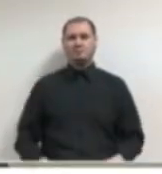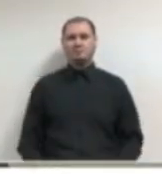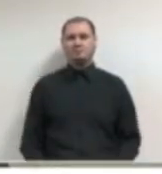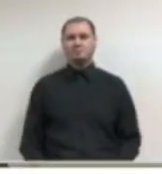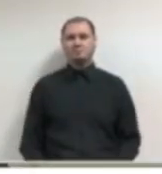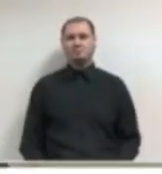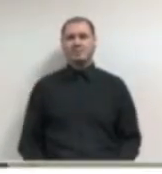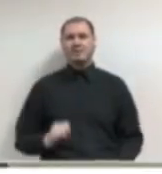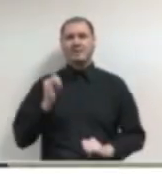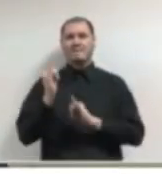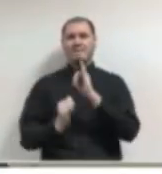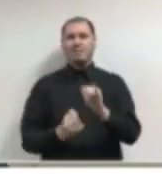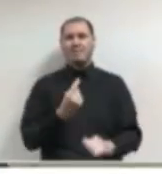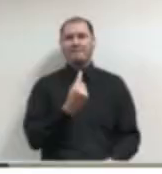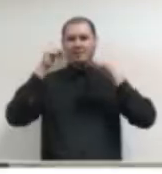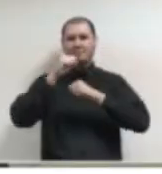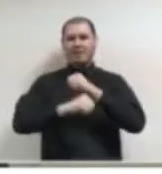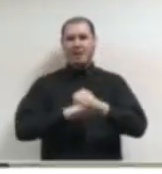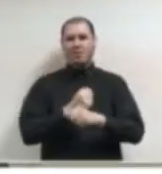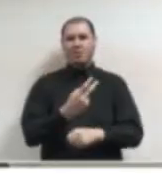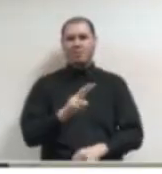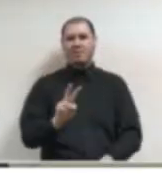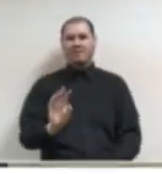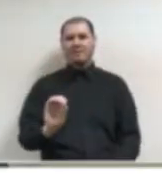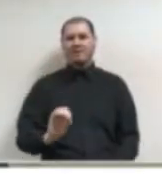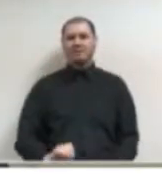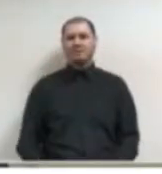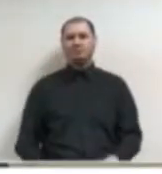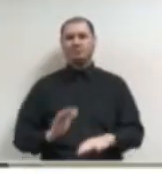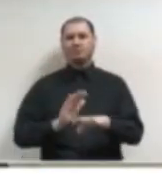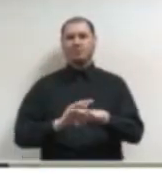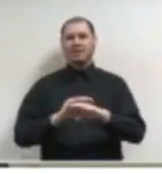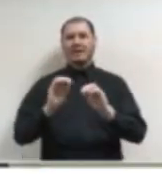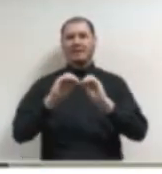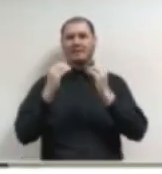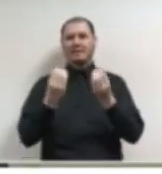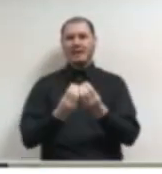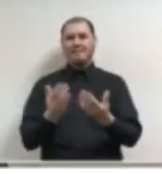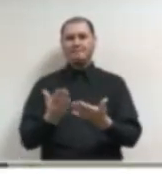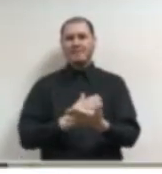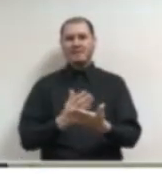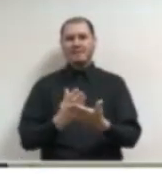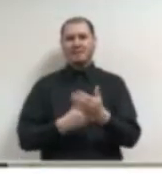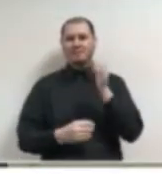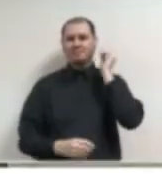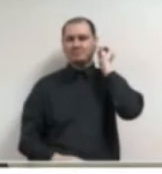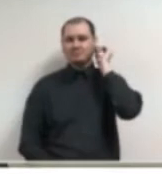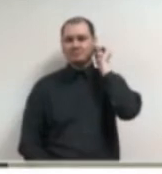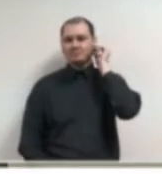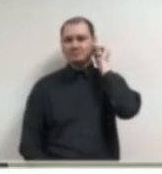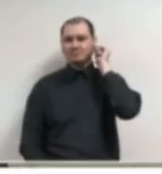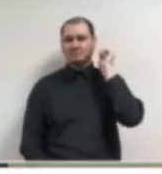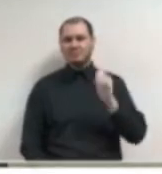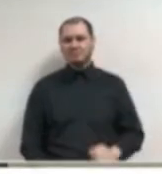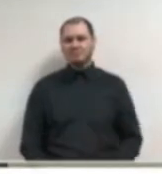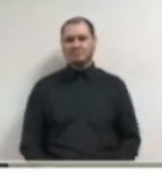informe individual el día jueves 10 de diciembre del 2020 sobre la cantidad de expedientes en estado de resolución, sentencias definitivas y autos interlocutorios